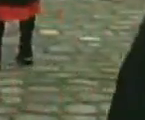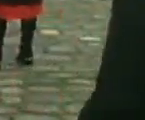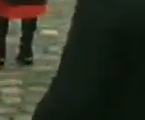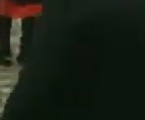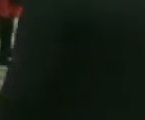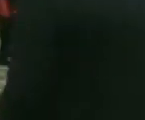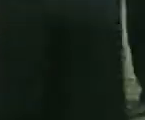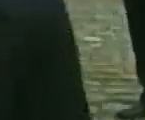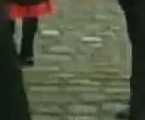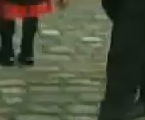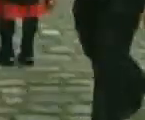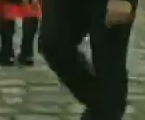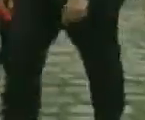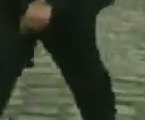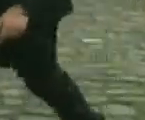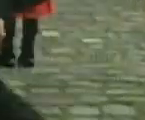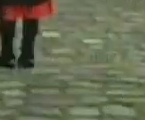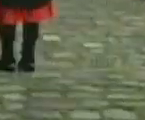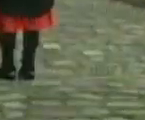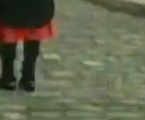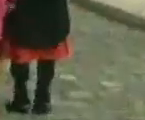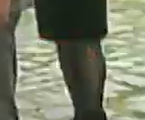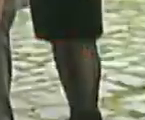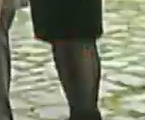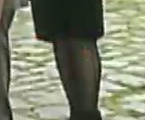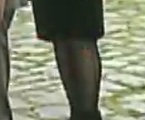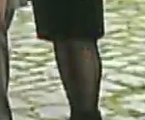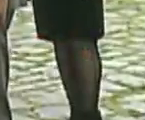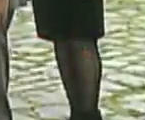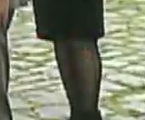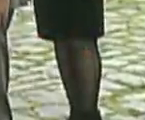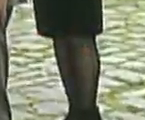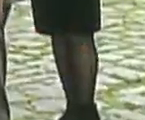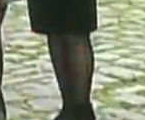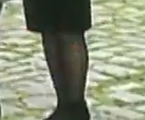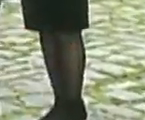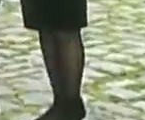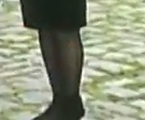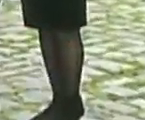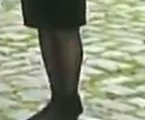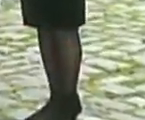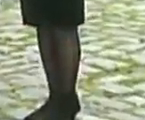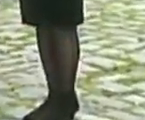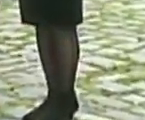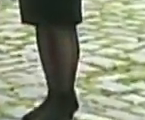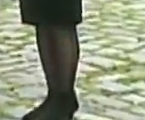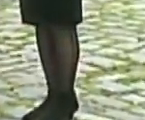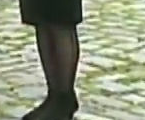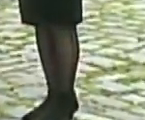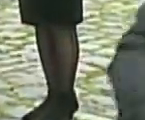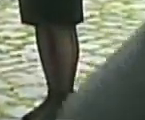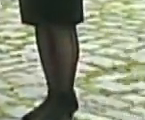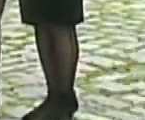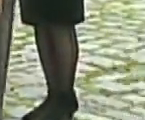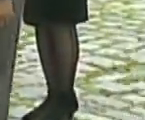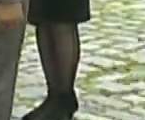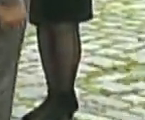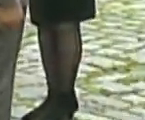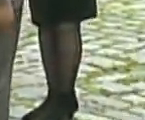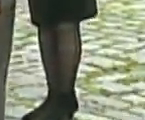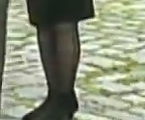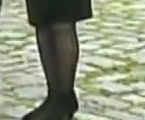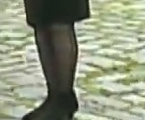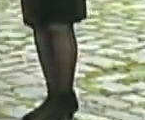Junta Directiva Nacional se desplazan por los jardines del Palacio Federal Legislativo en compañía